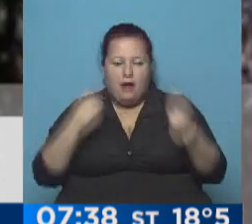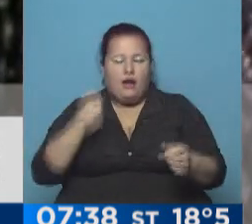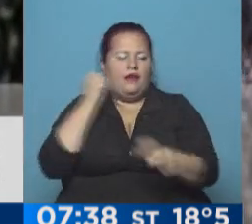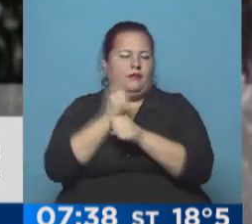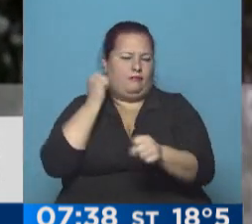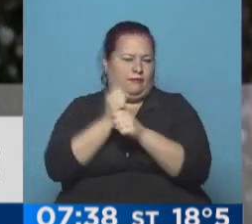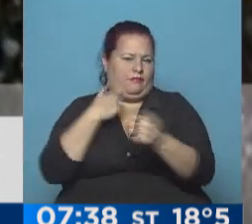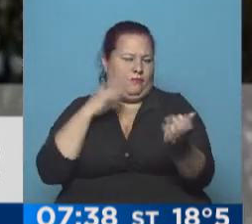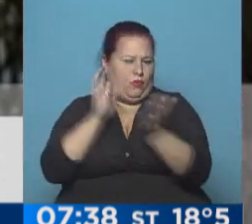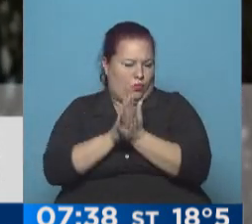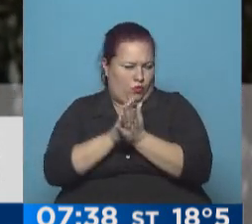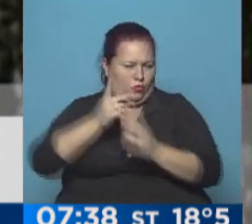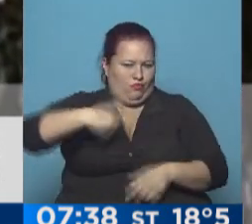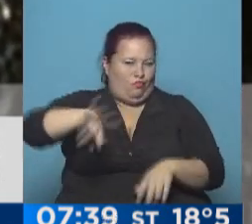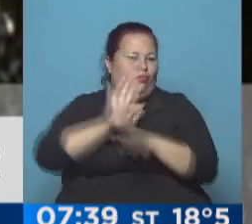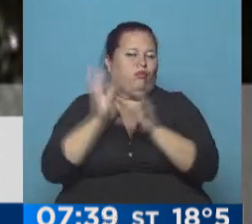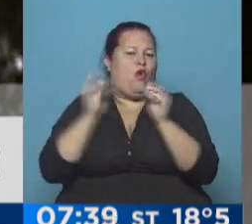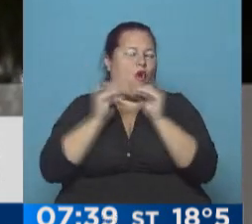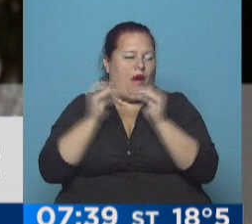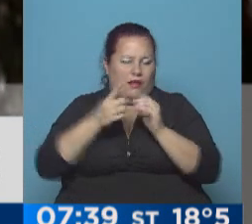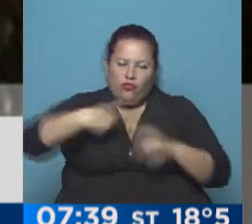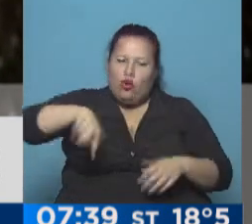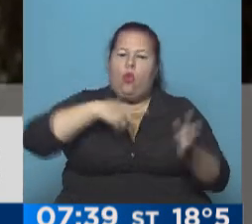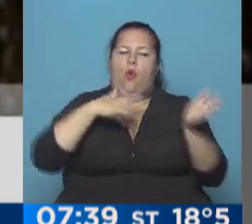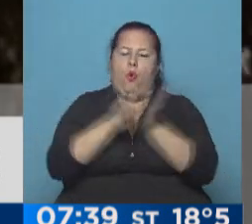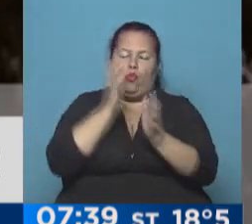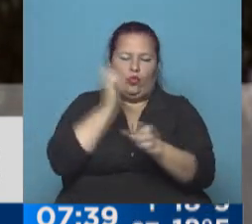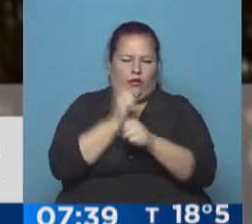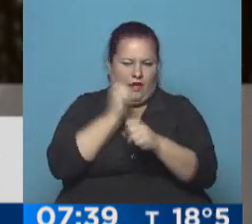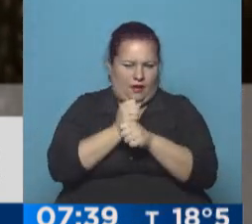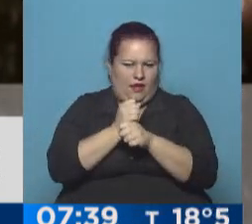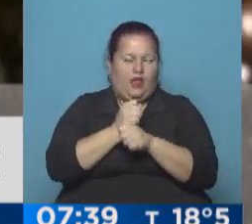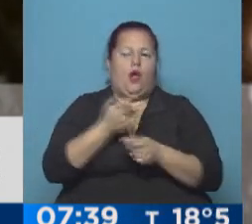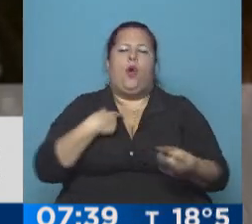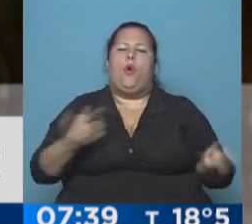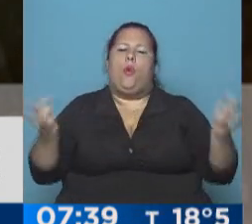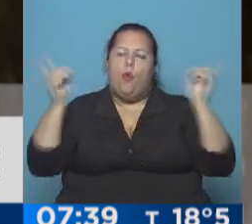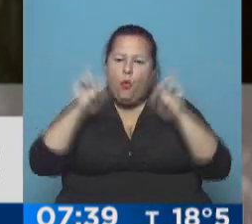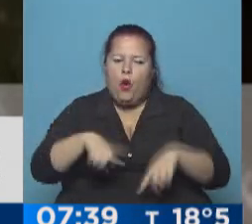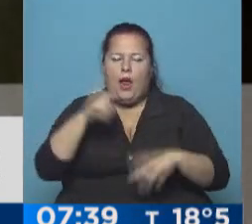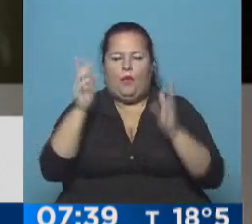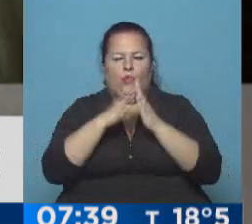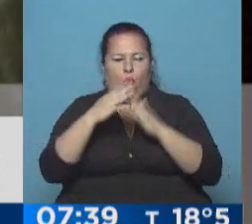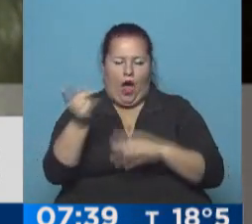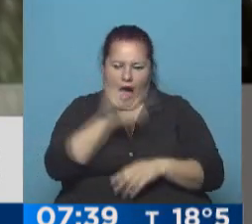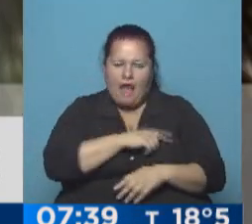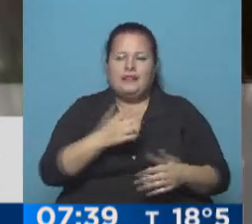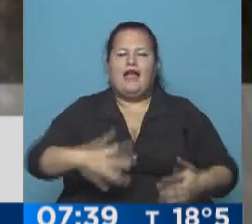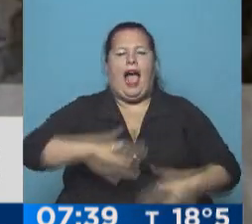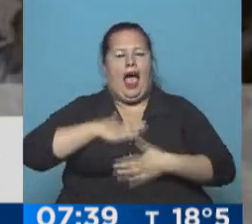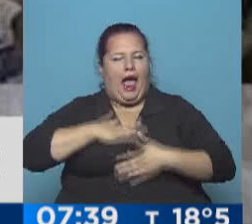trabajar compañeros a trabajar todos juntos que vuelvan a sus casas con